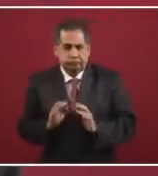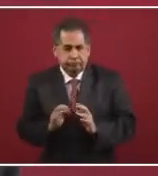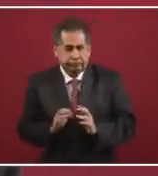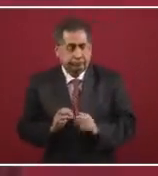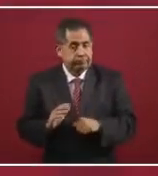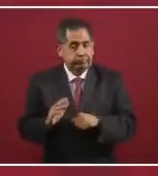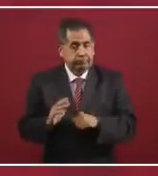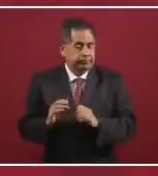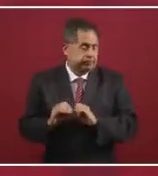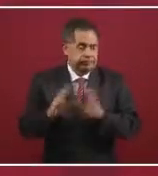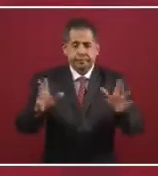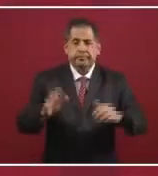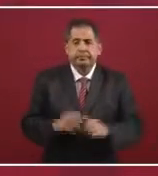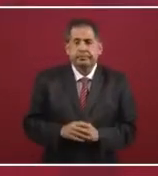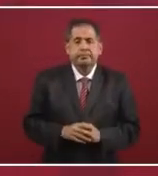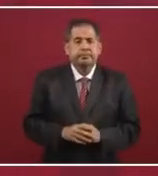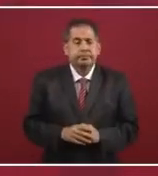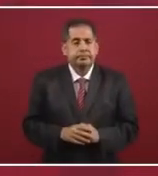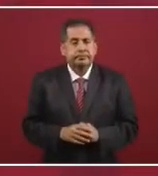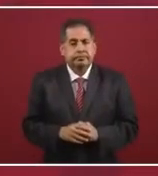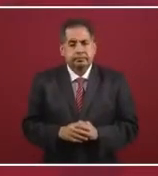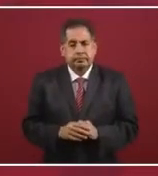Por supuesto